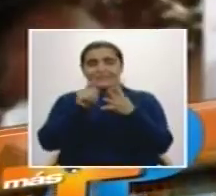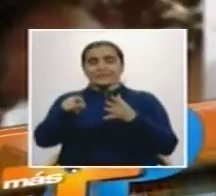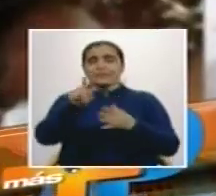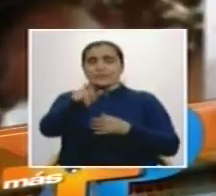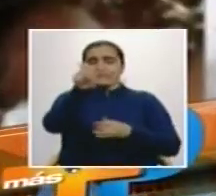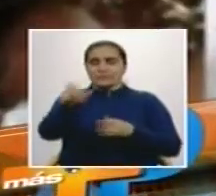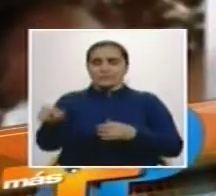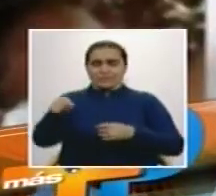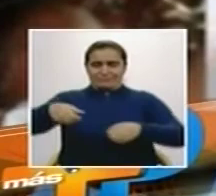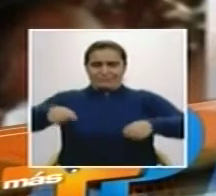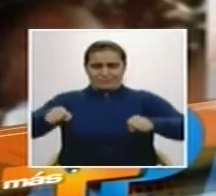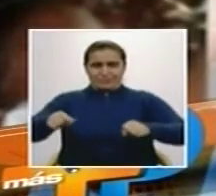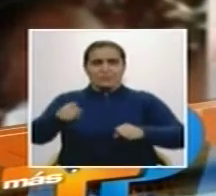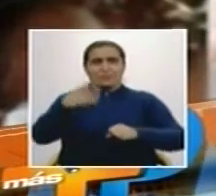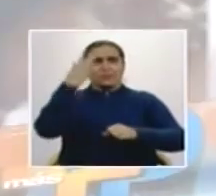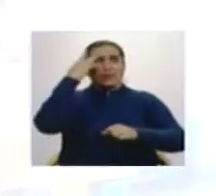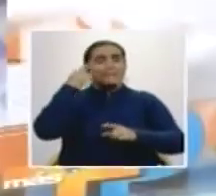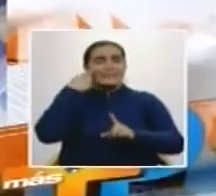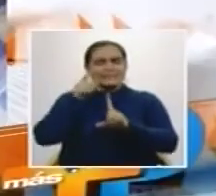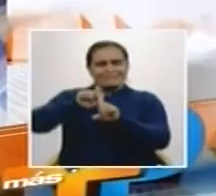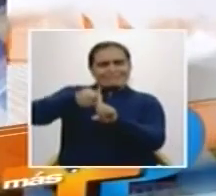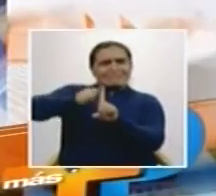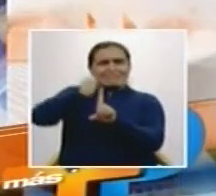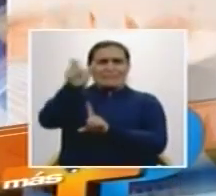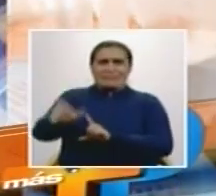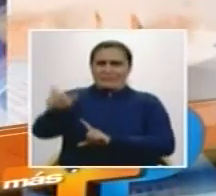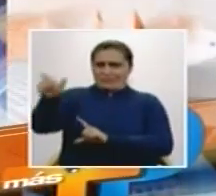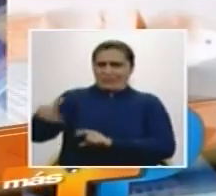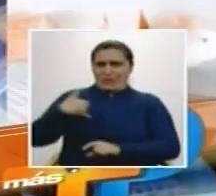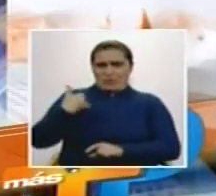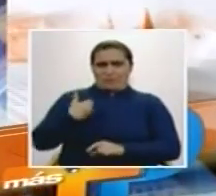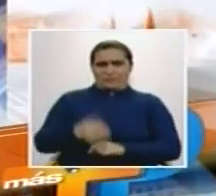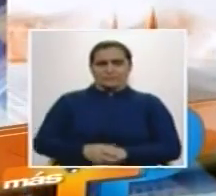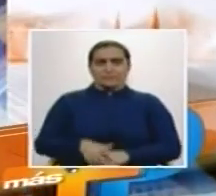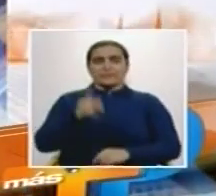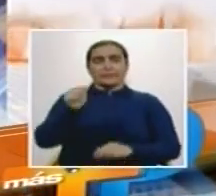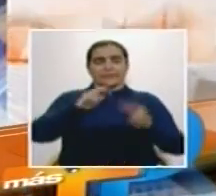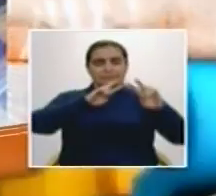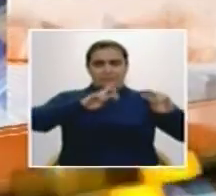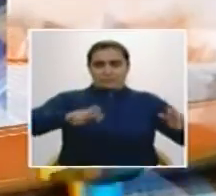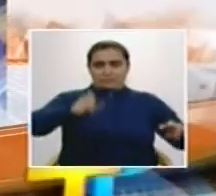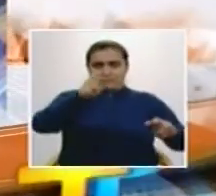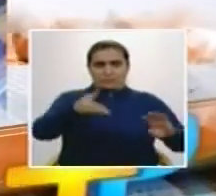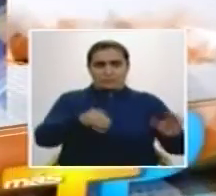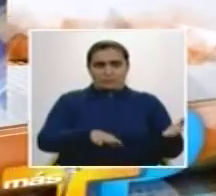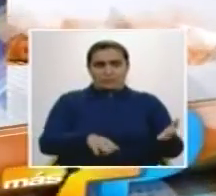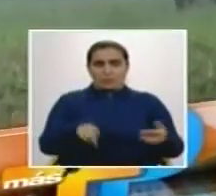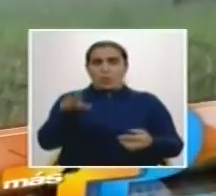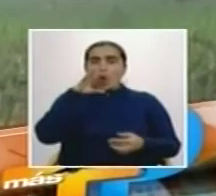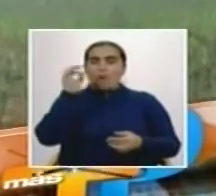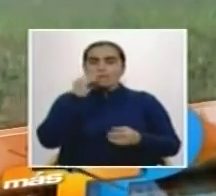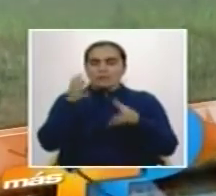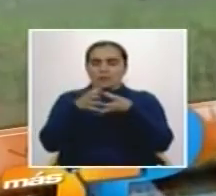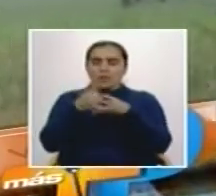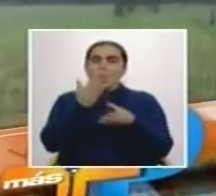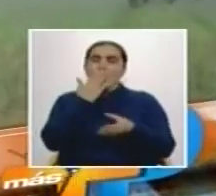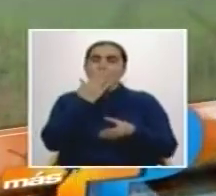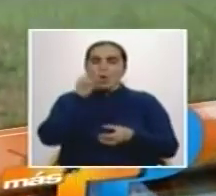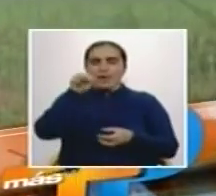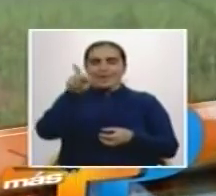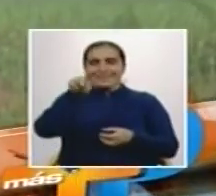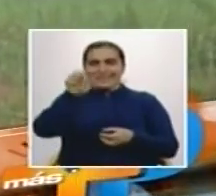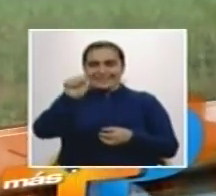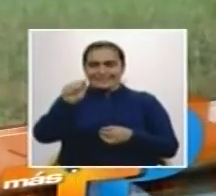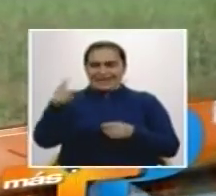la tortura y homicidio de un joven. Investigación por muerte. Un comunero del pueblo Nasa murió en medio de enfrentamientos